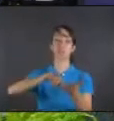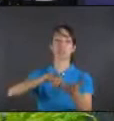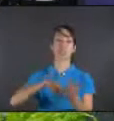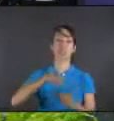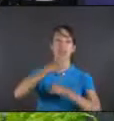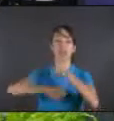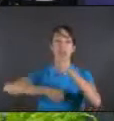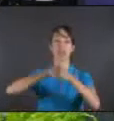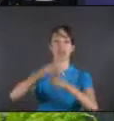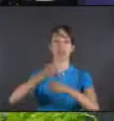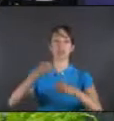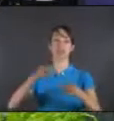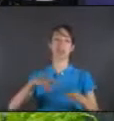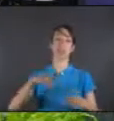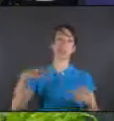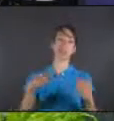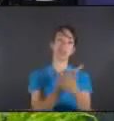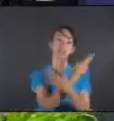Reiníciela.